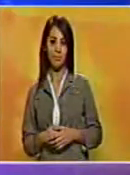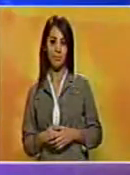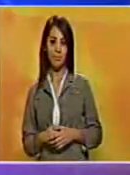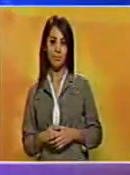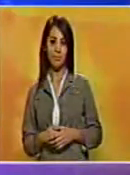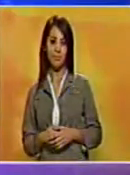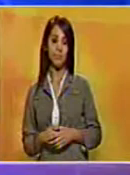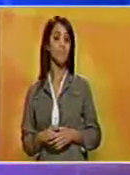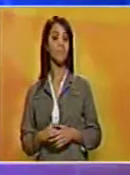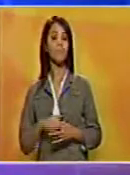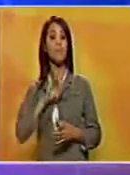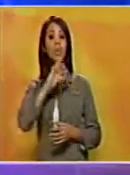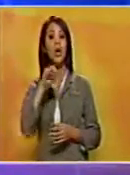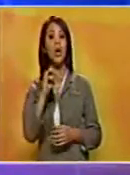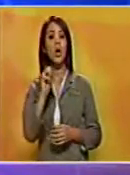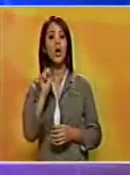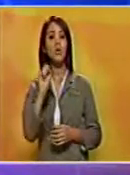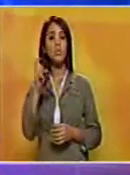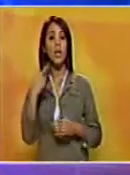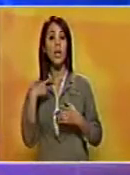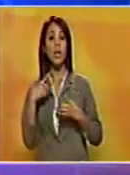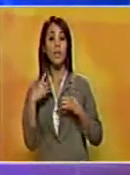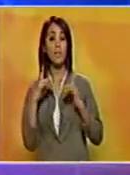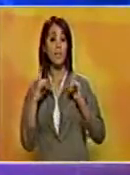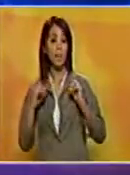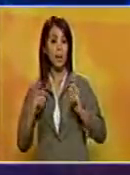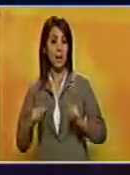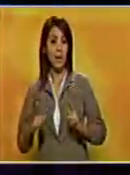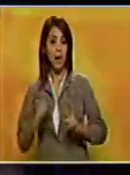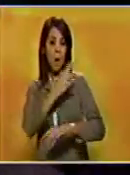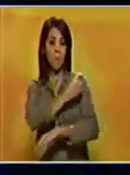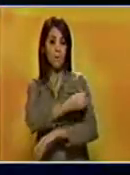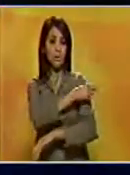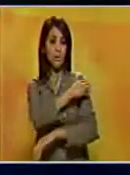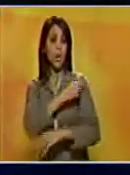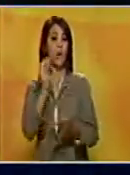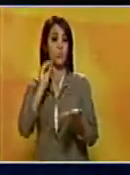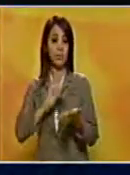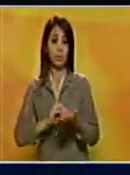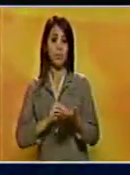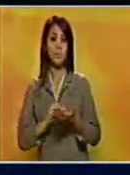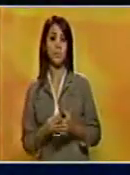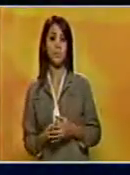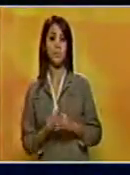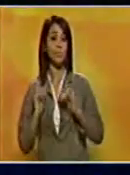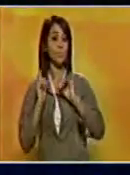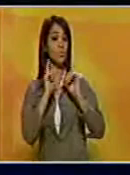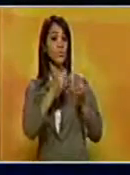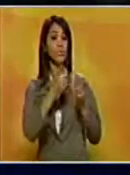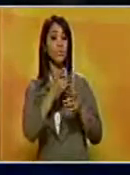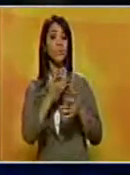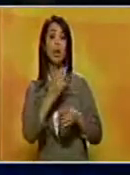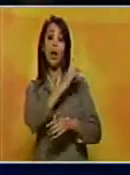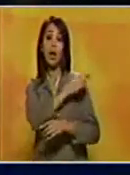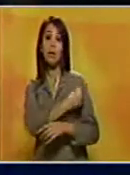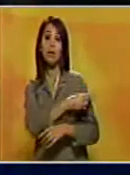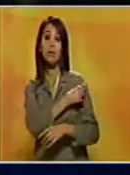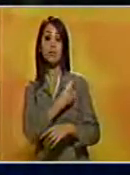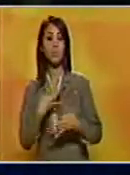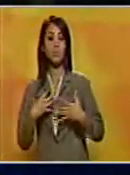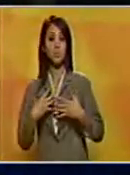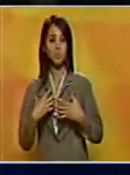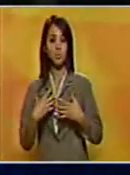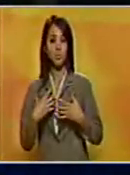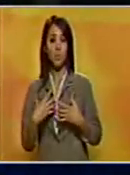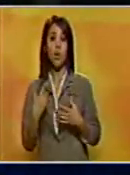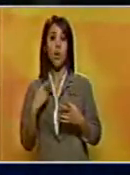Es el turno de José José, quien fue hospitalizado nuevamente. El cantante fue recluido en un centro de salud a causa de una neumonía tipo